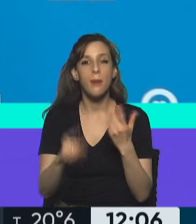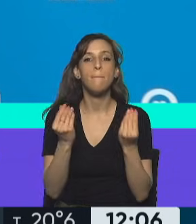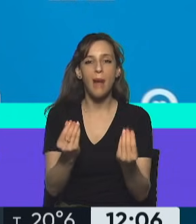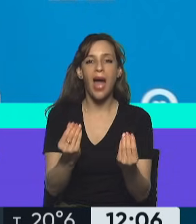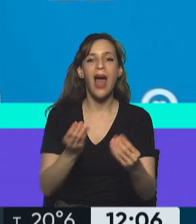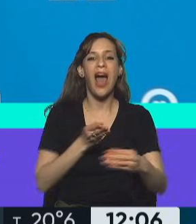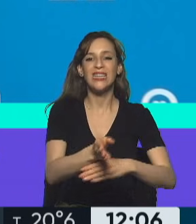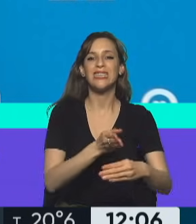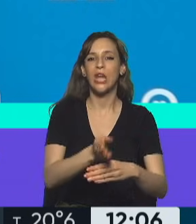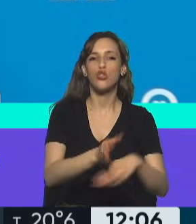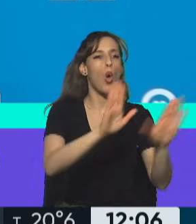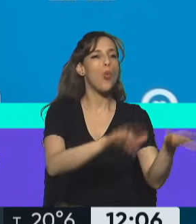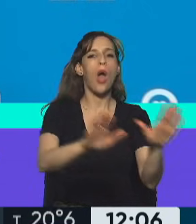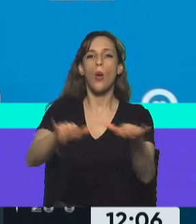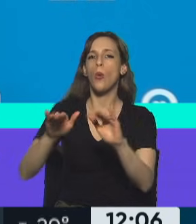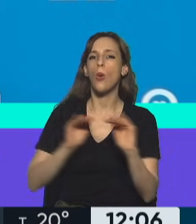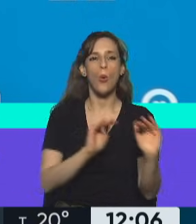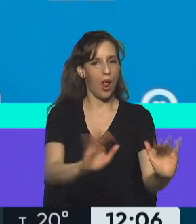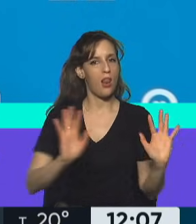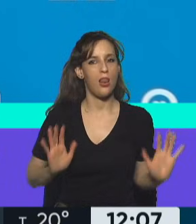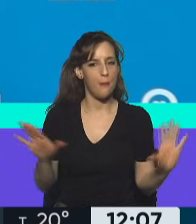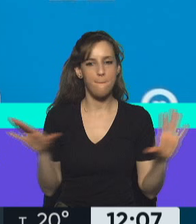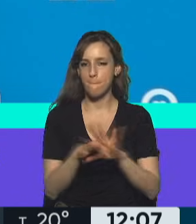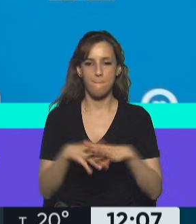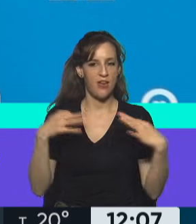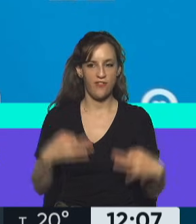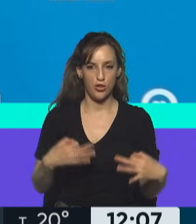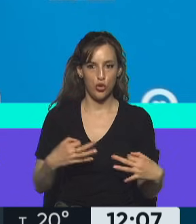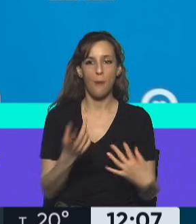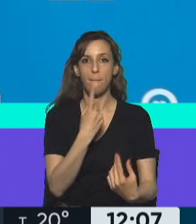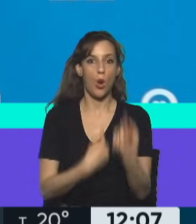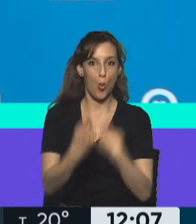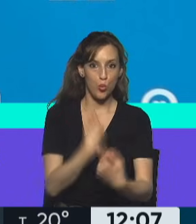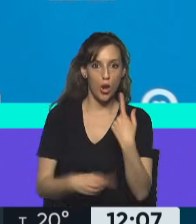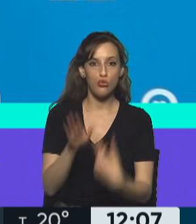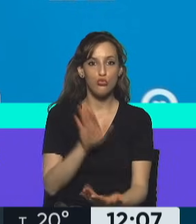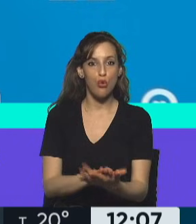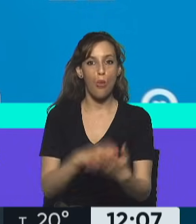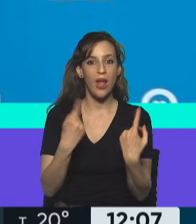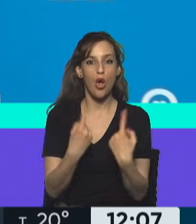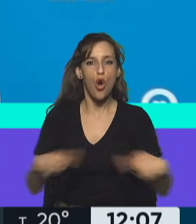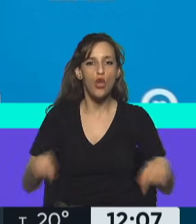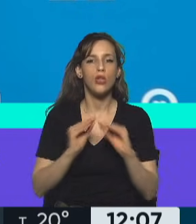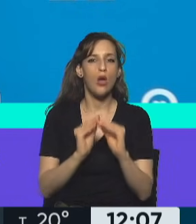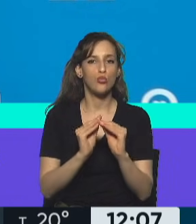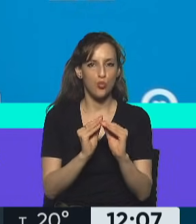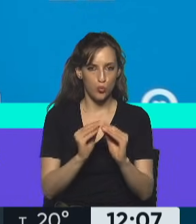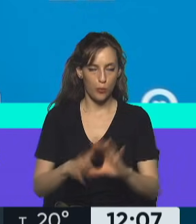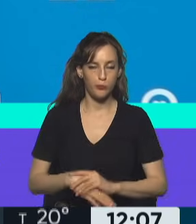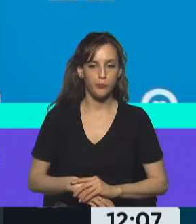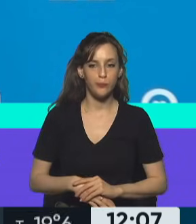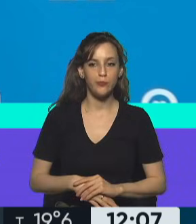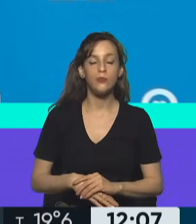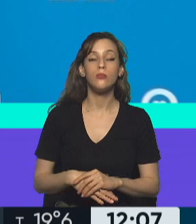poder preguntar y a poder tener información de primera mano sobre los temas que quieren llevar adelante y que quieren conocer. Así